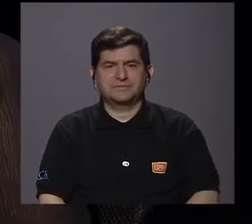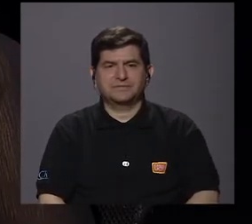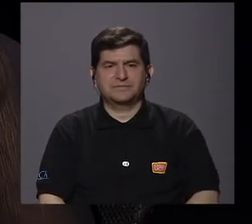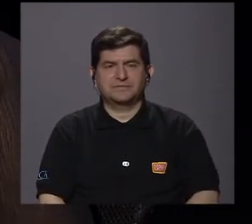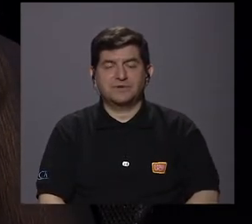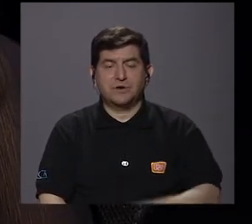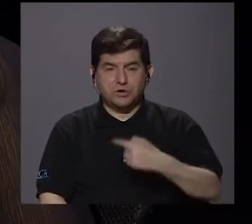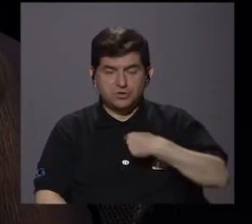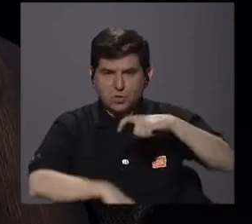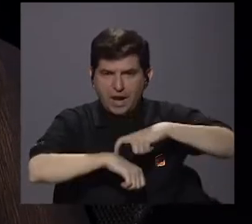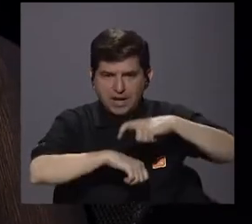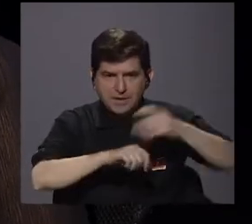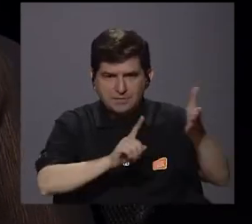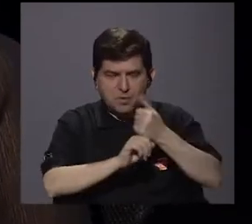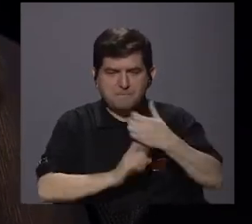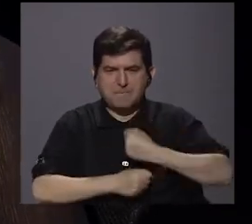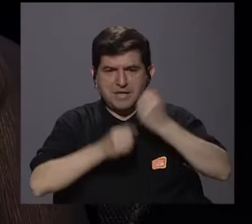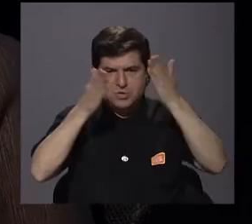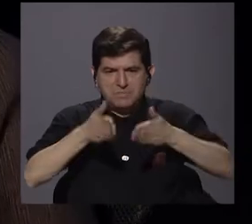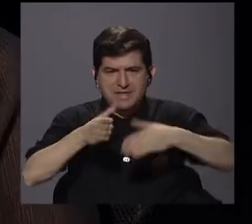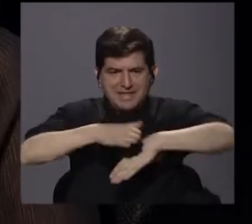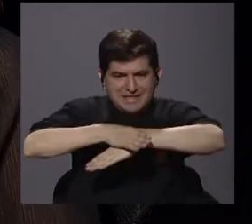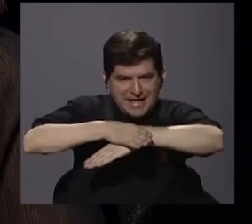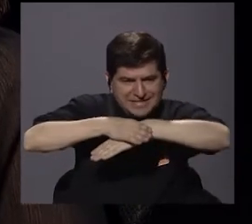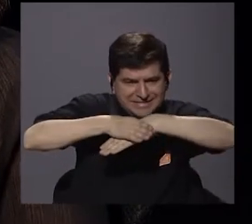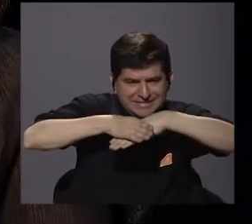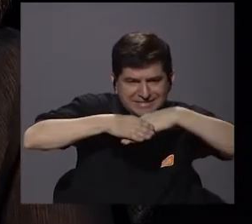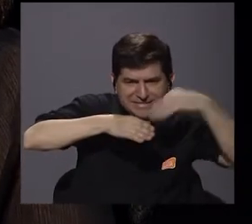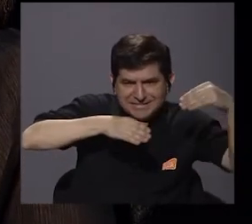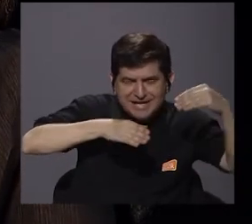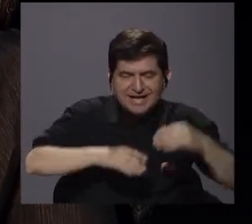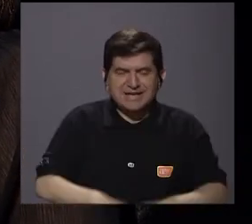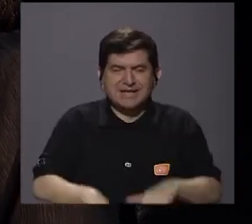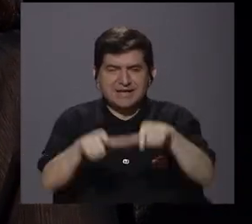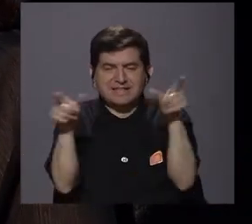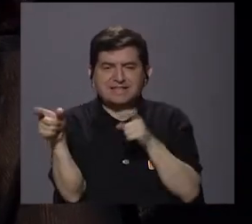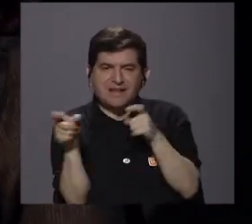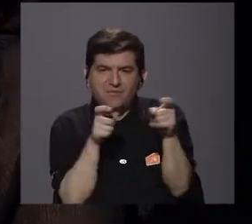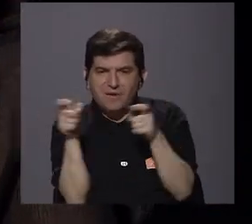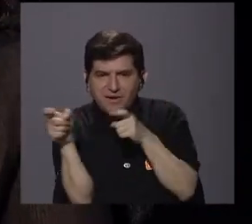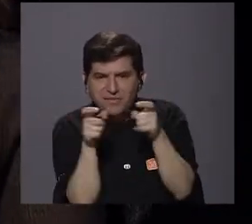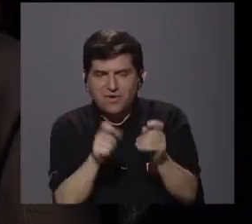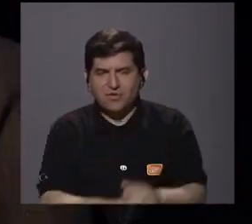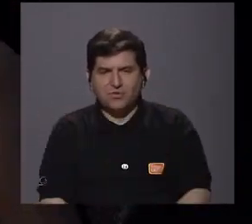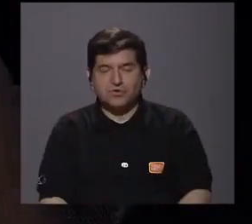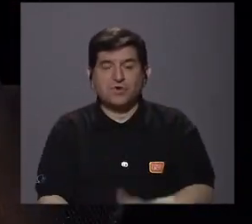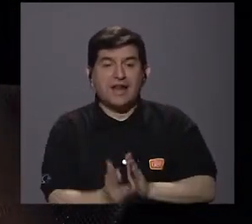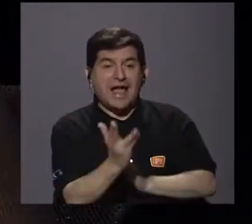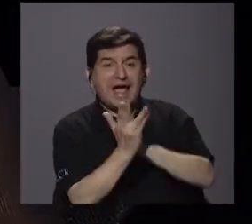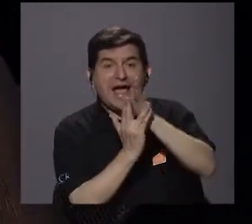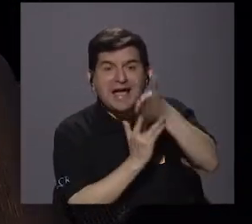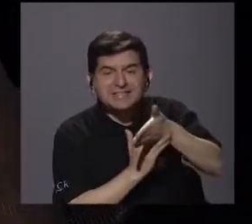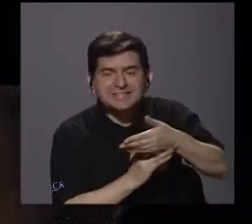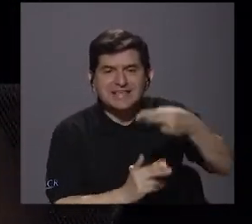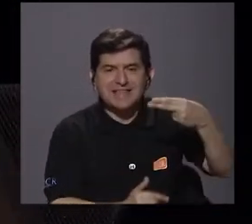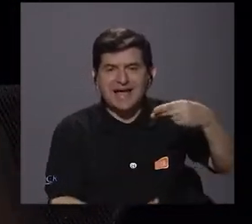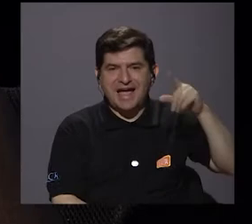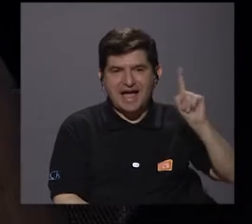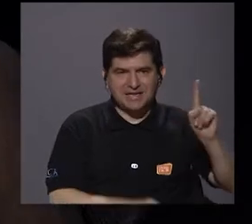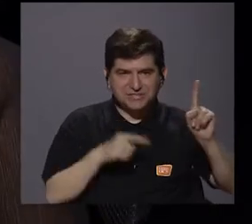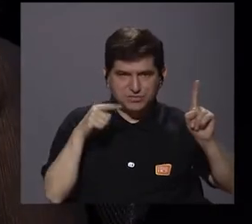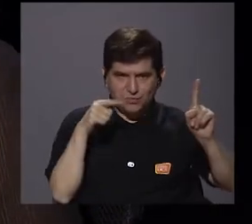Cuando yo soy arrestada, los militares salen del checkpoint, ingresan en